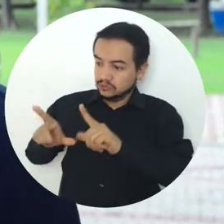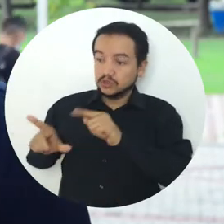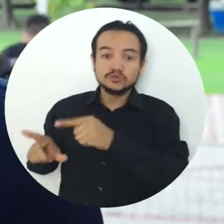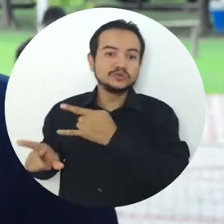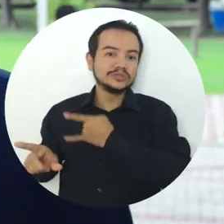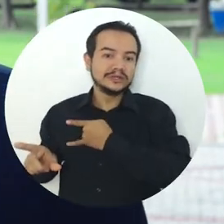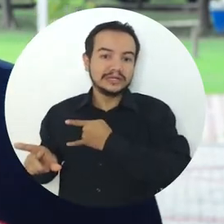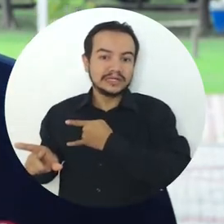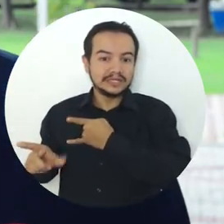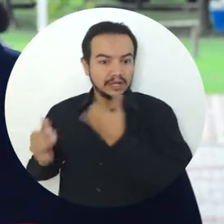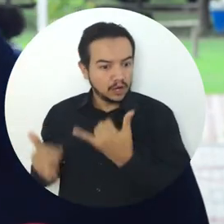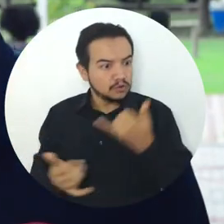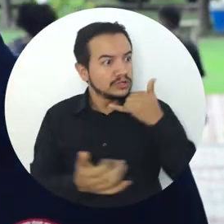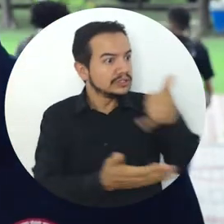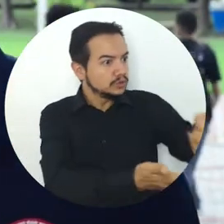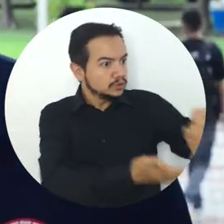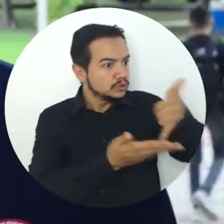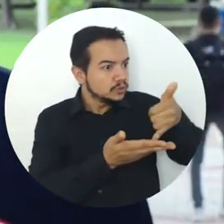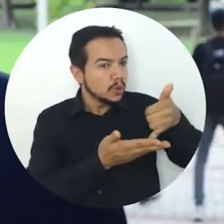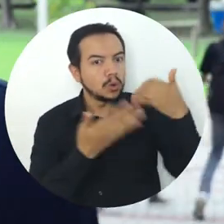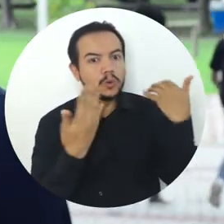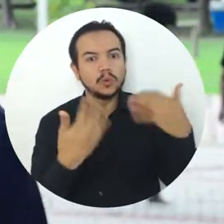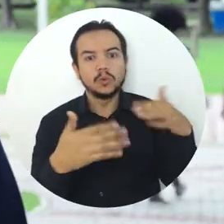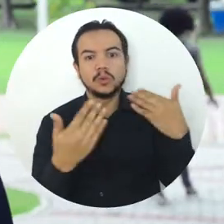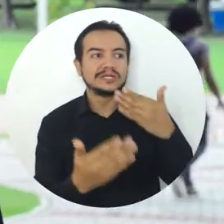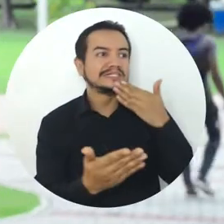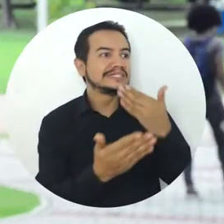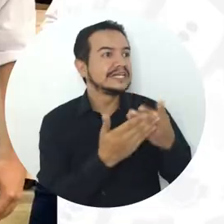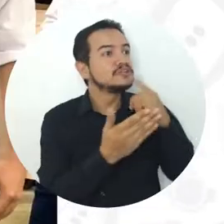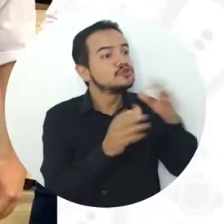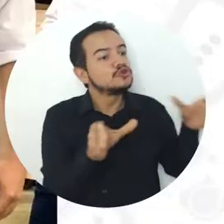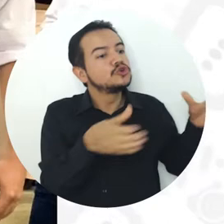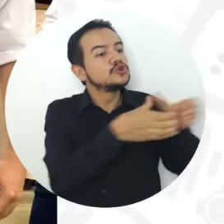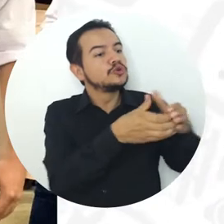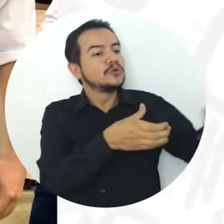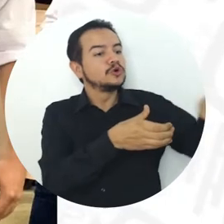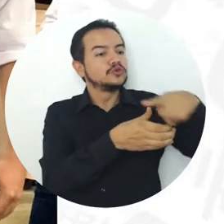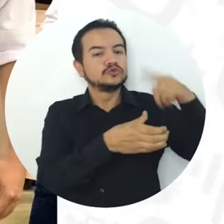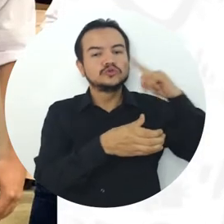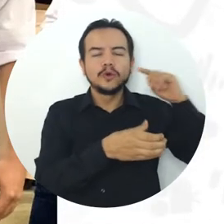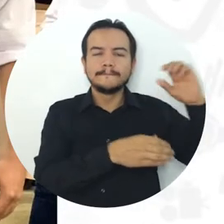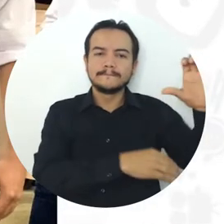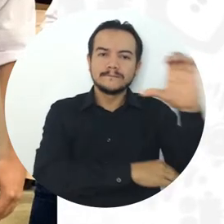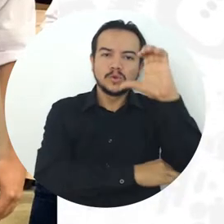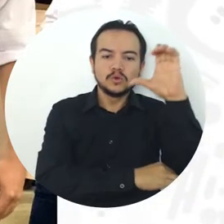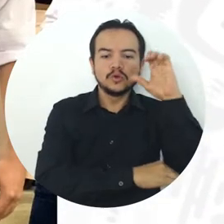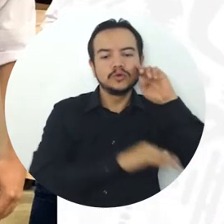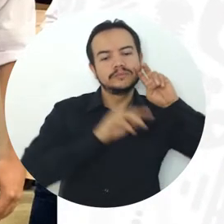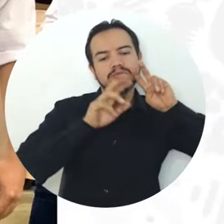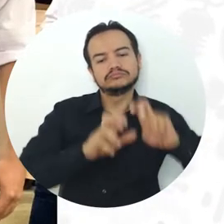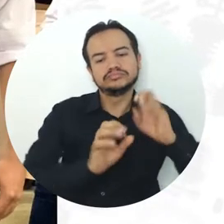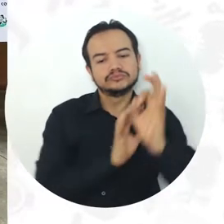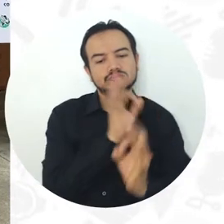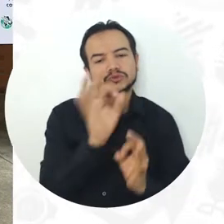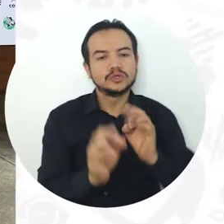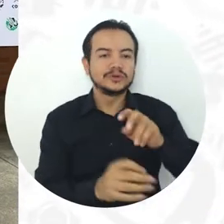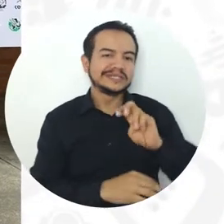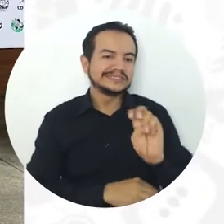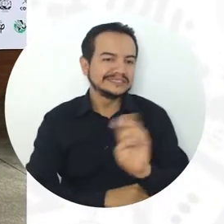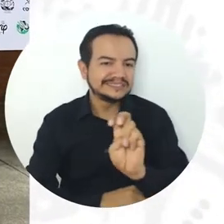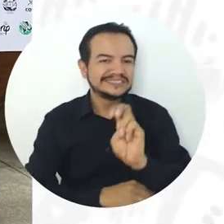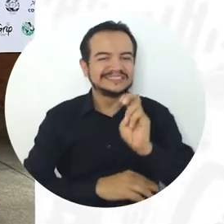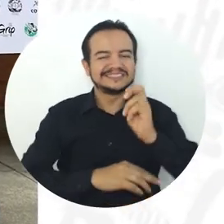mater recibir esa mención honorífica dentro del Congreso Colombiano de Herpetología. La universidad ha sido un